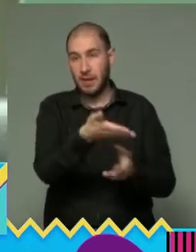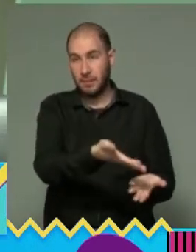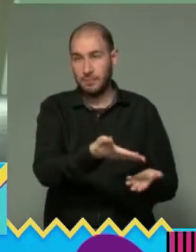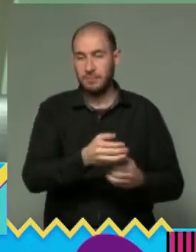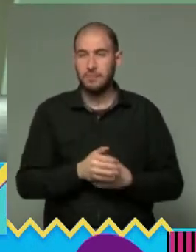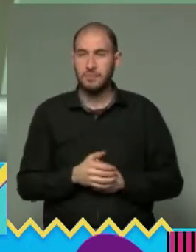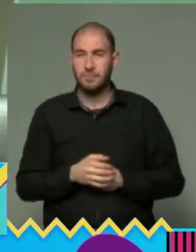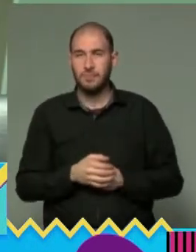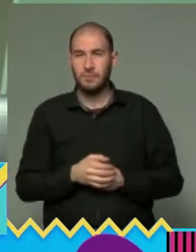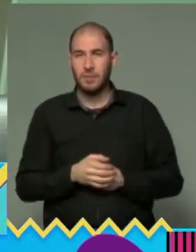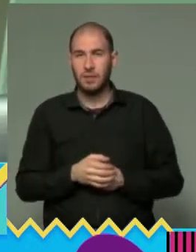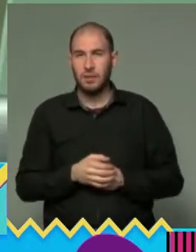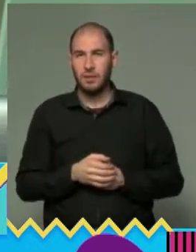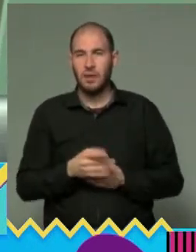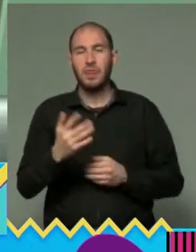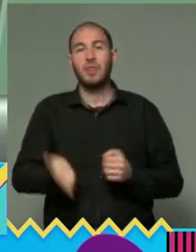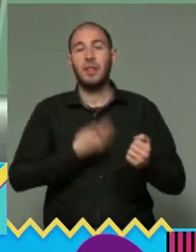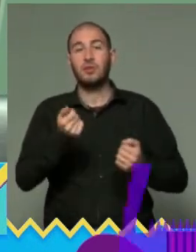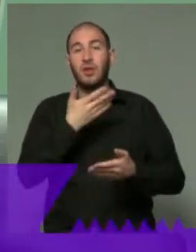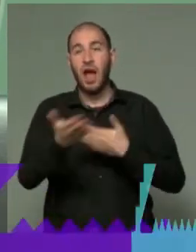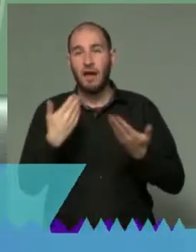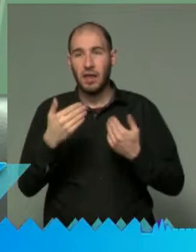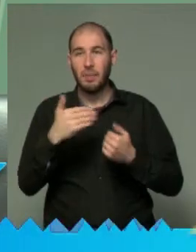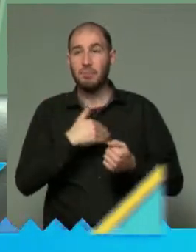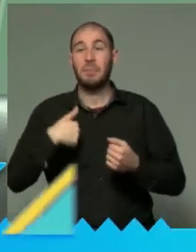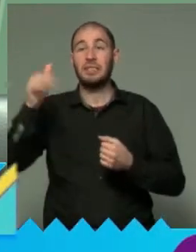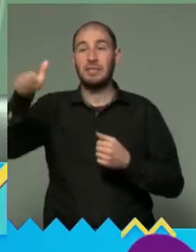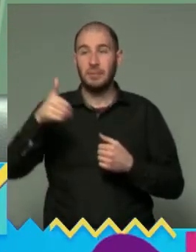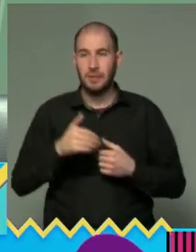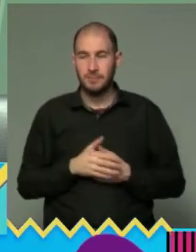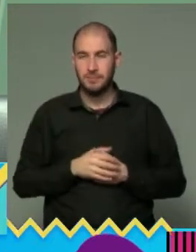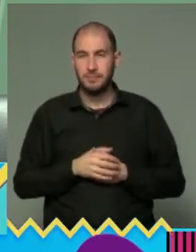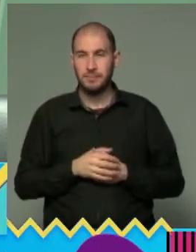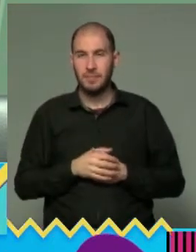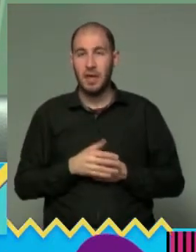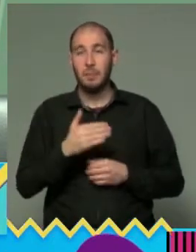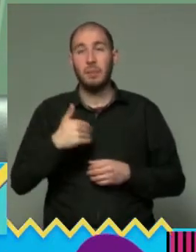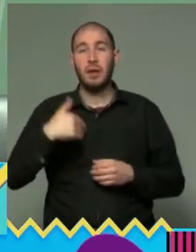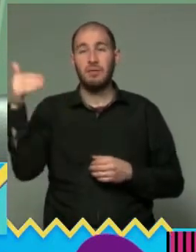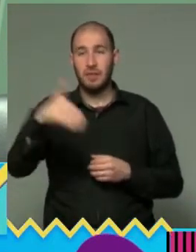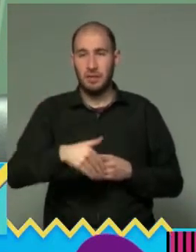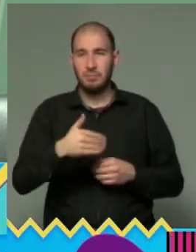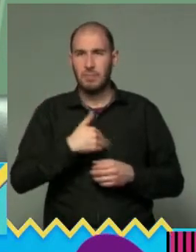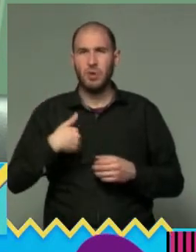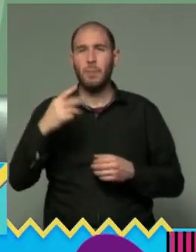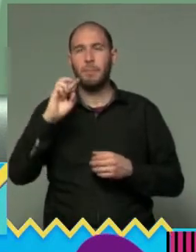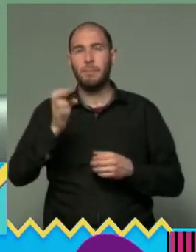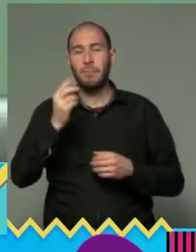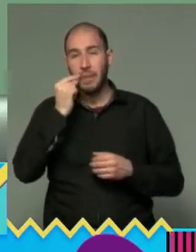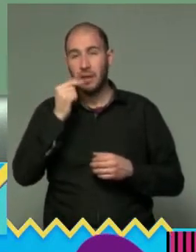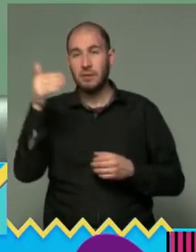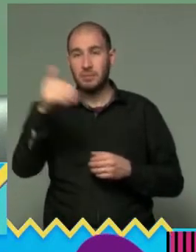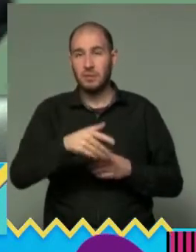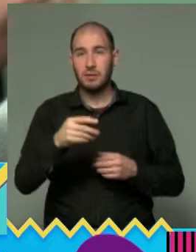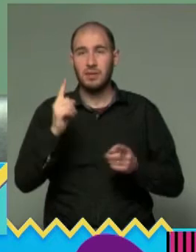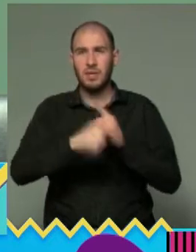¿sí? Habla con el directivo. Cita a la mamá que vamos a hablar. Cae la mamá, no cae la mamá, cae el papá. El papá